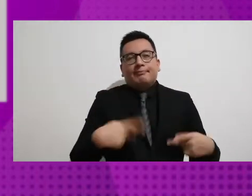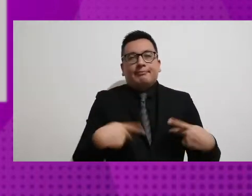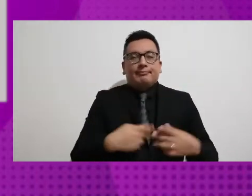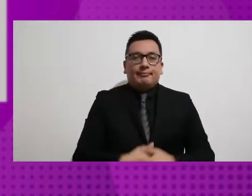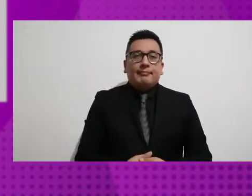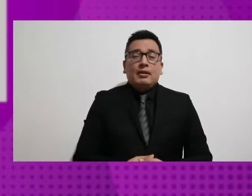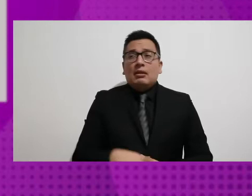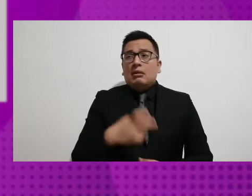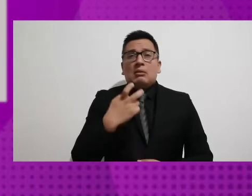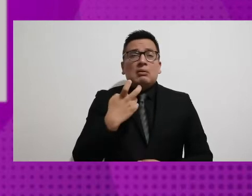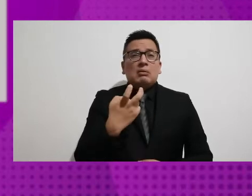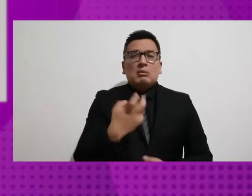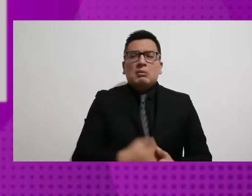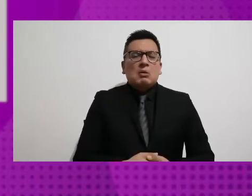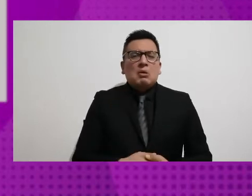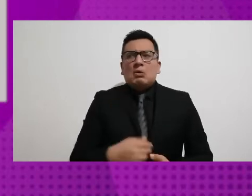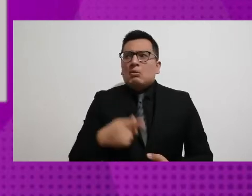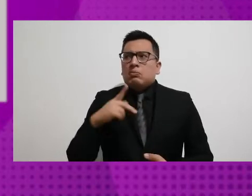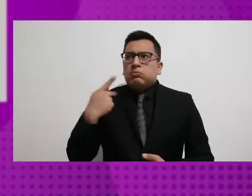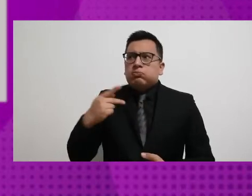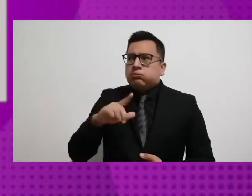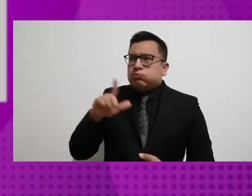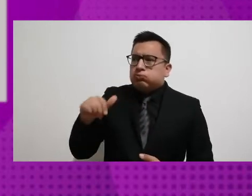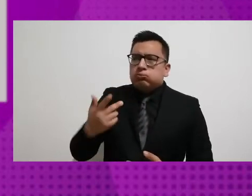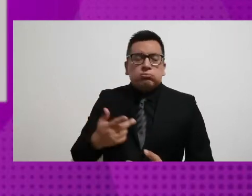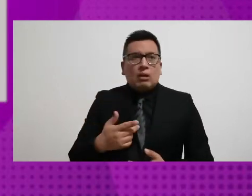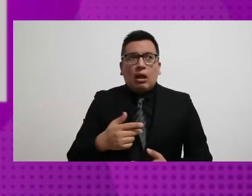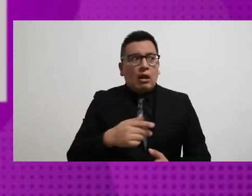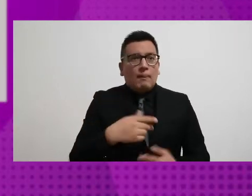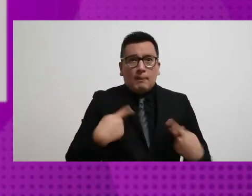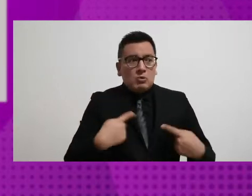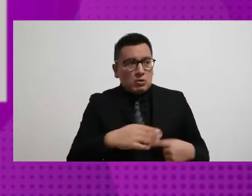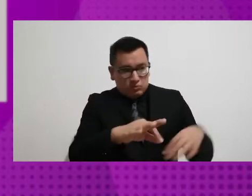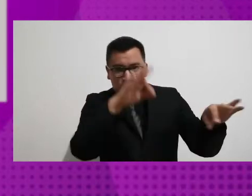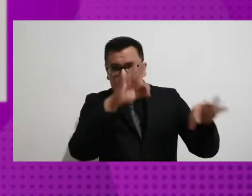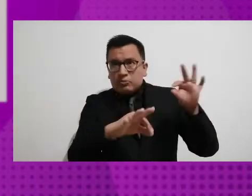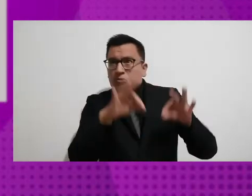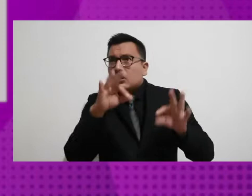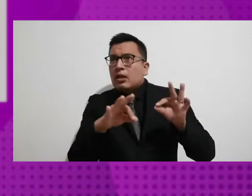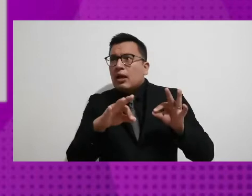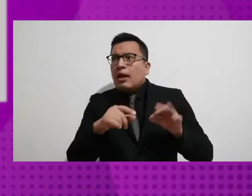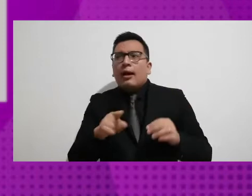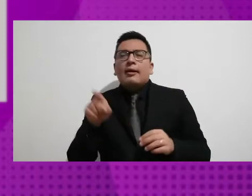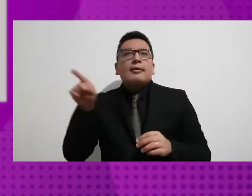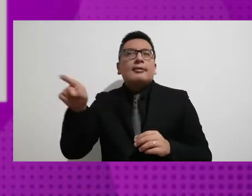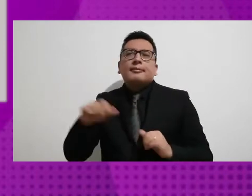bueno, puedan crear la constitución y a su vez esa constitución haga el reparto de